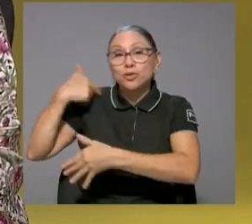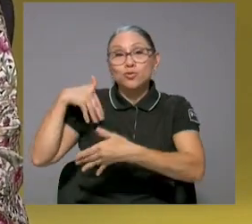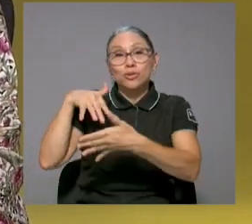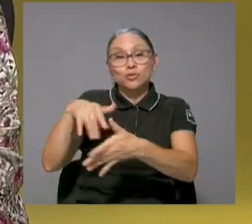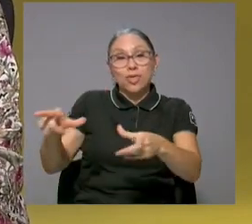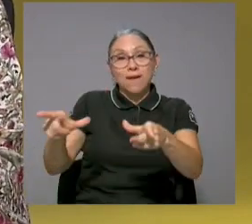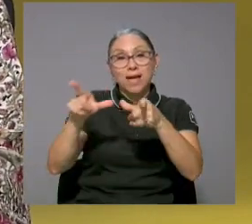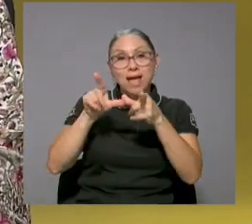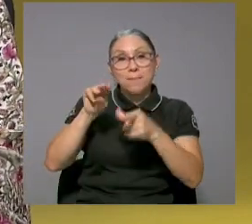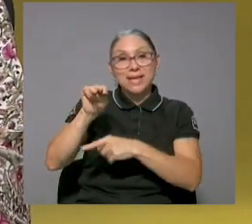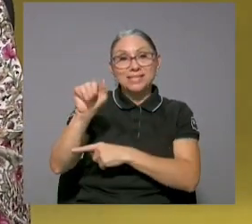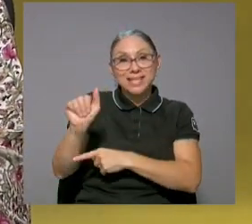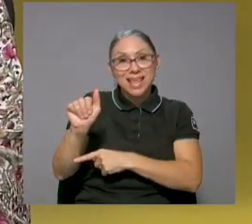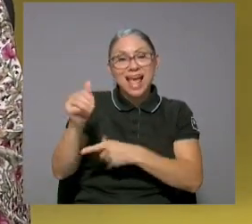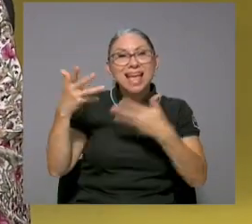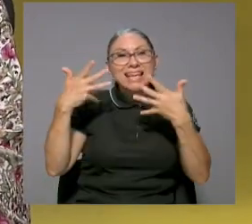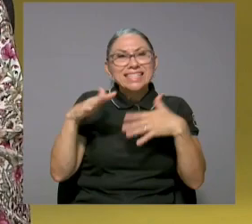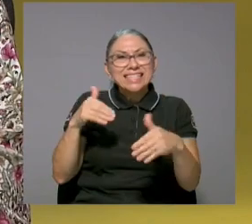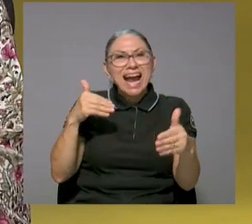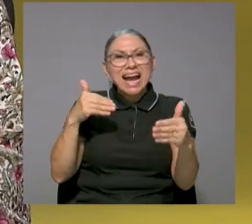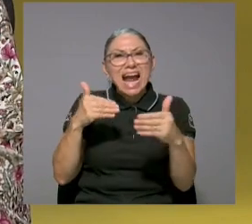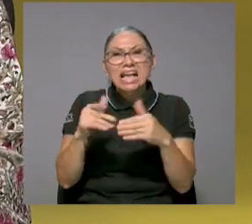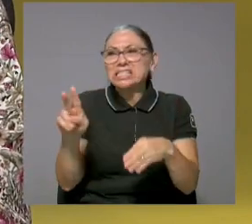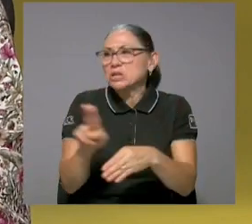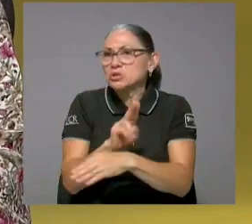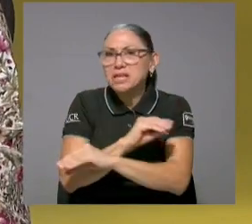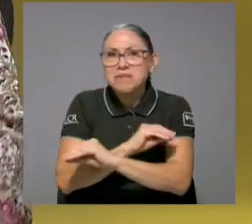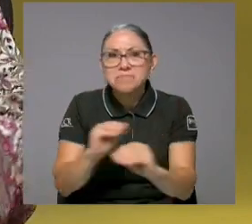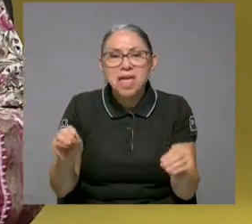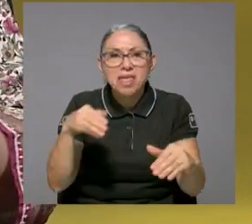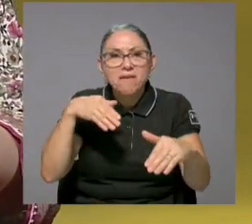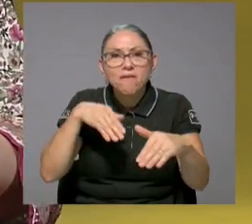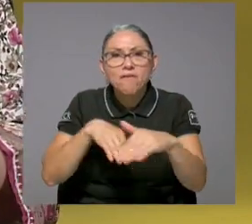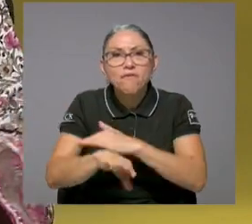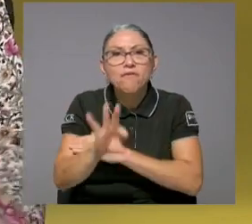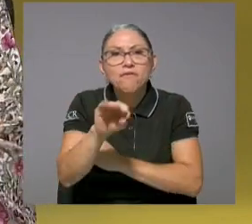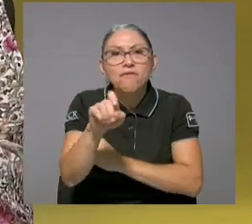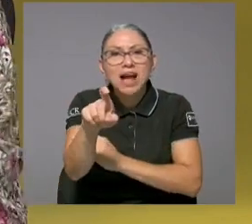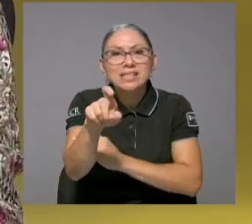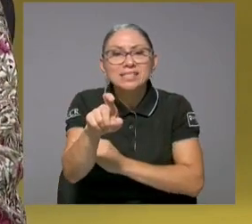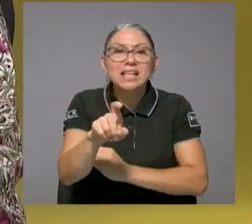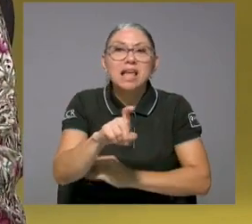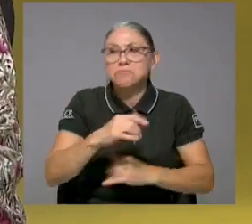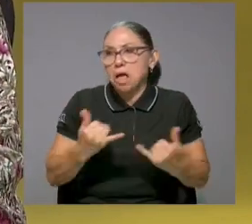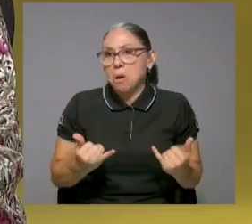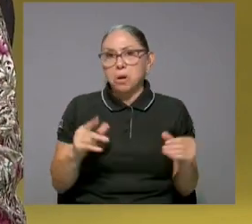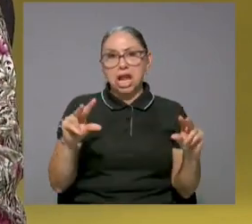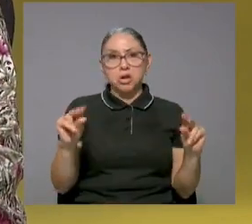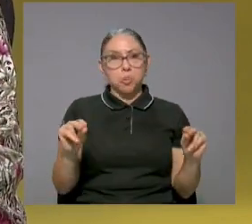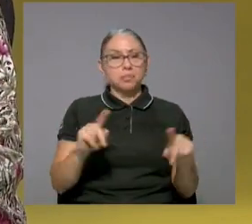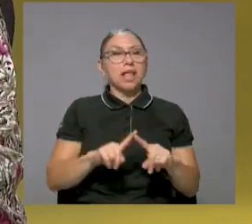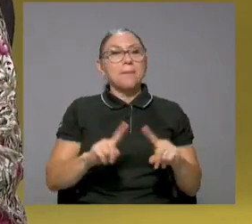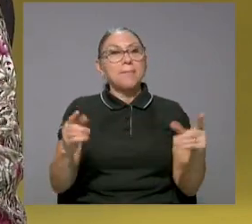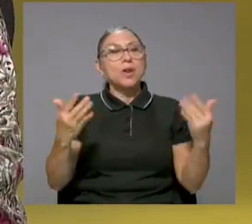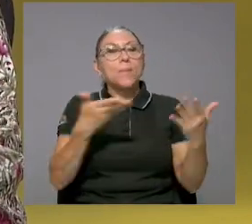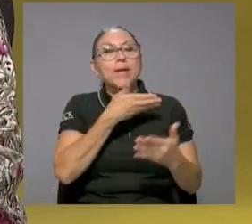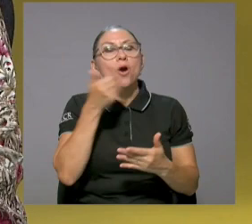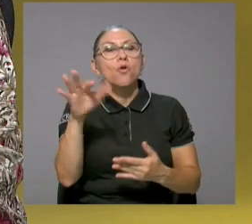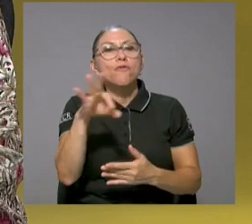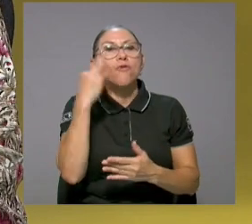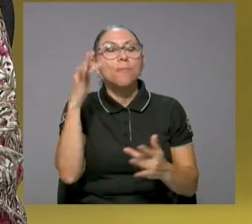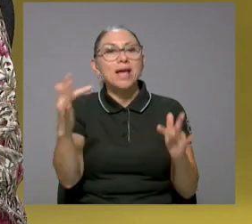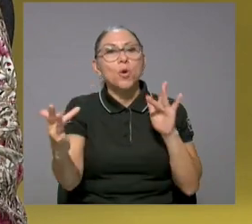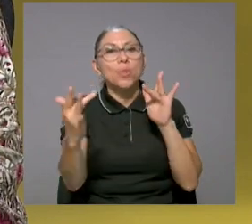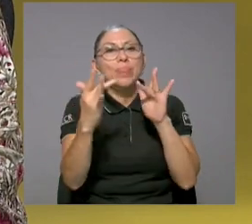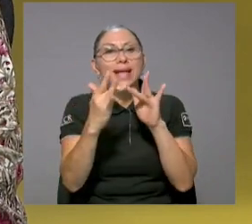maestría, ya estaba casi en desuso el fax, pero seguía utilizándose, ya hoy en día no. Pero la mejor forma de contactar con